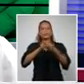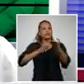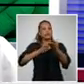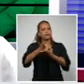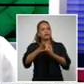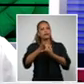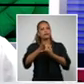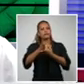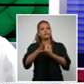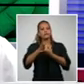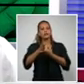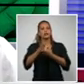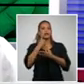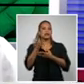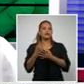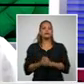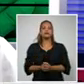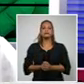la